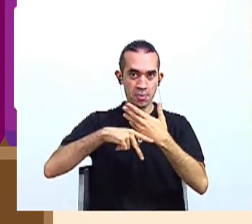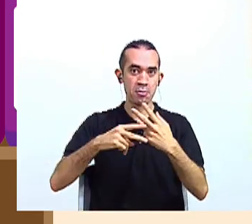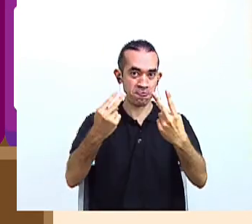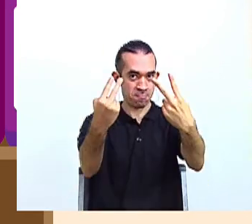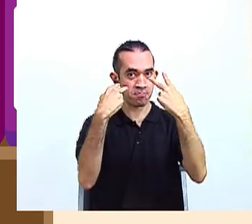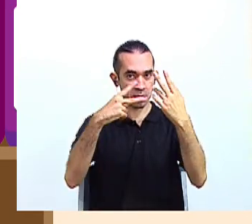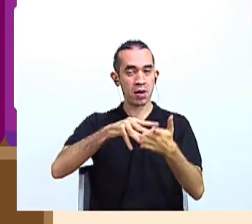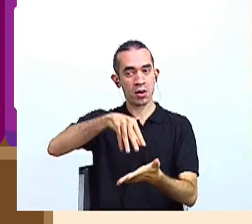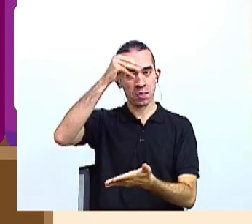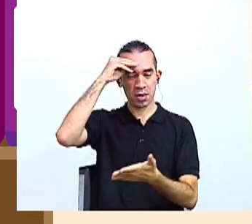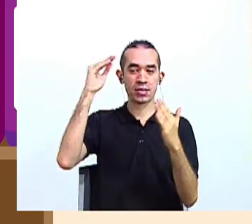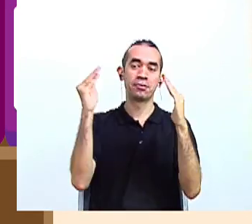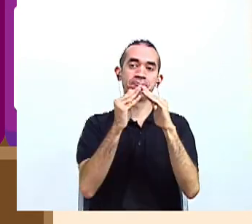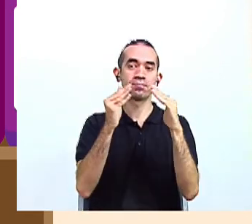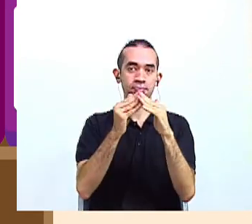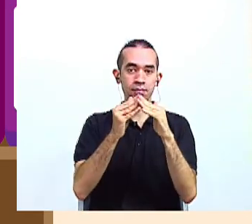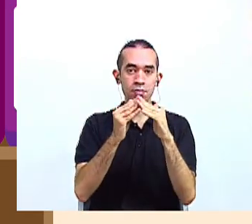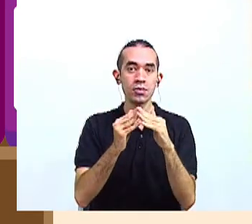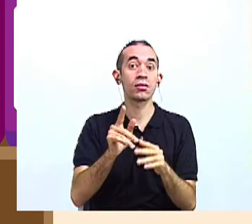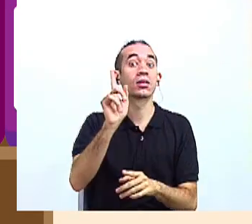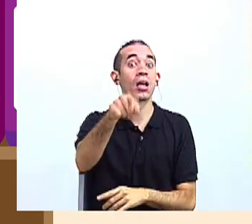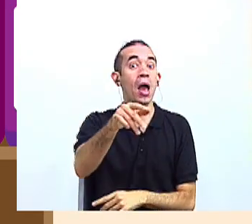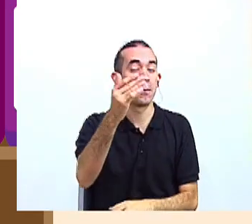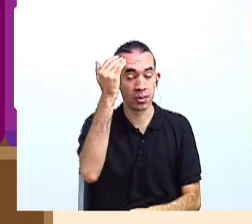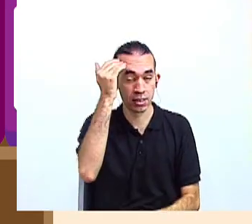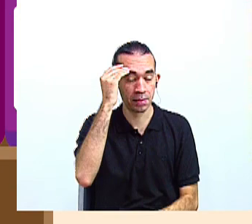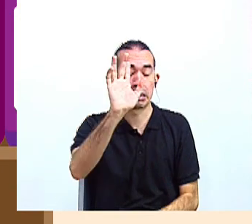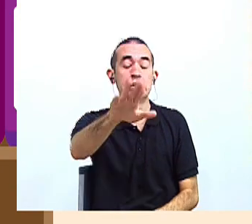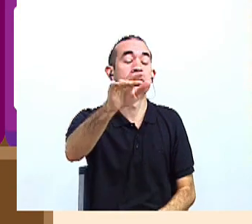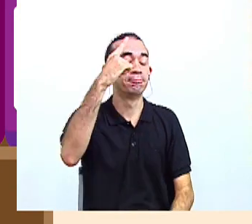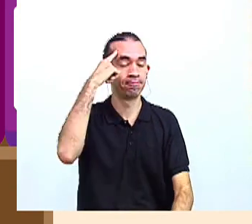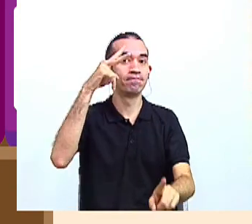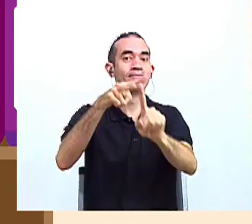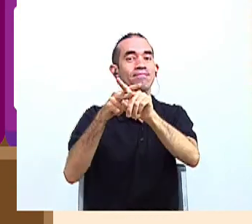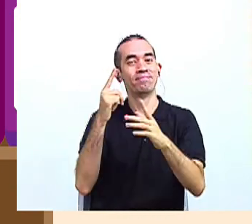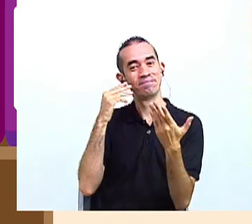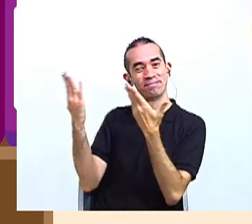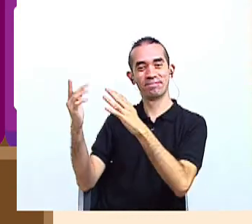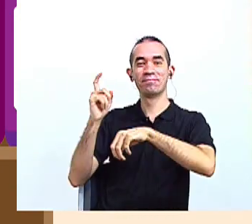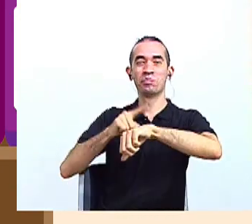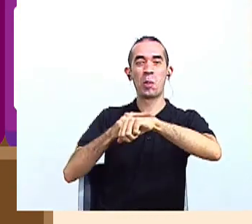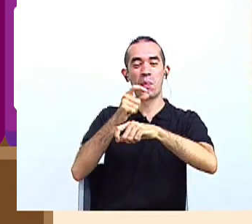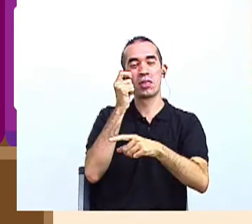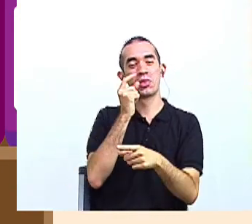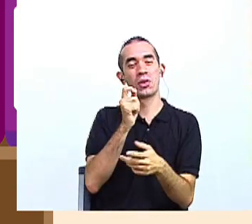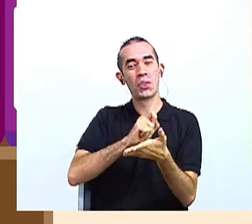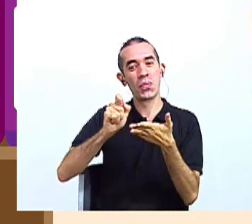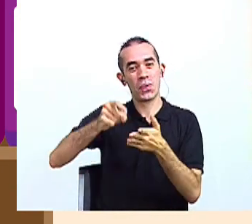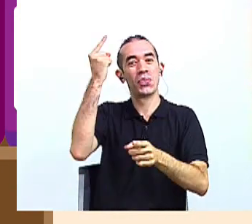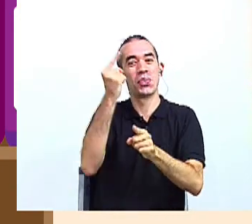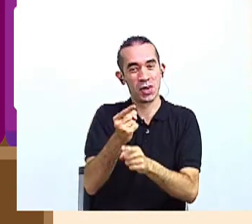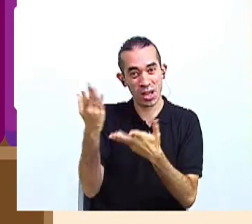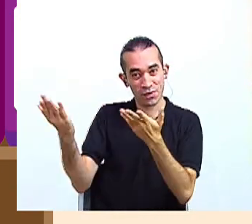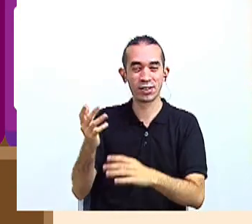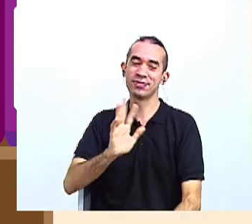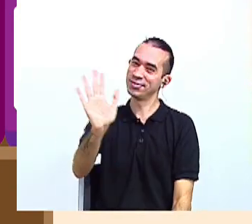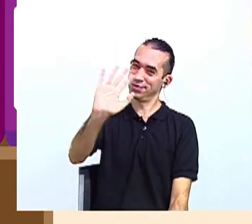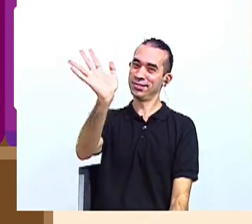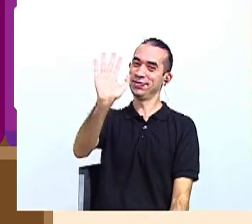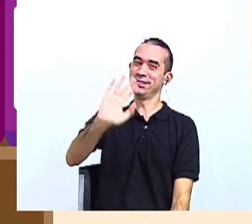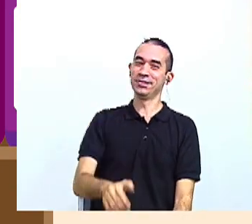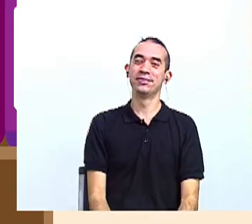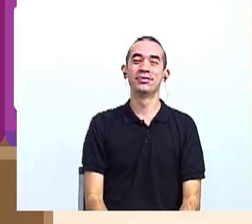de Aprendo en Casa. Pero antes de irme, los dejo con el momento ortográfico. Hasta la